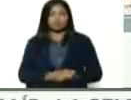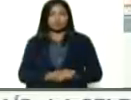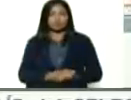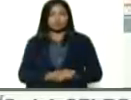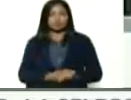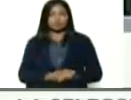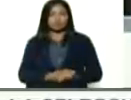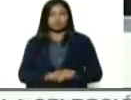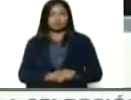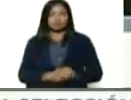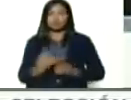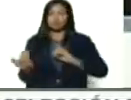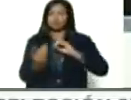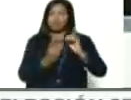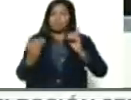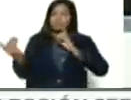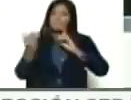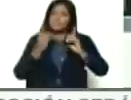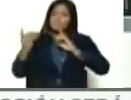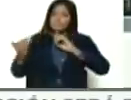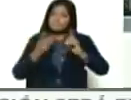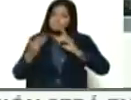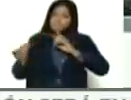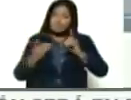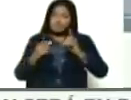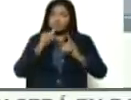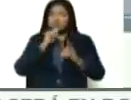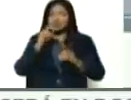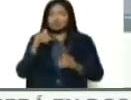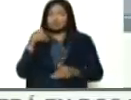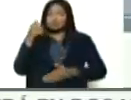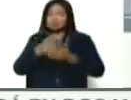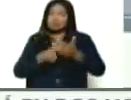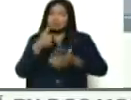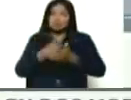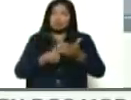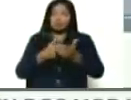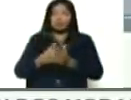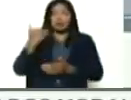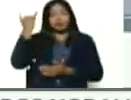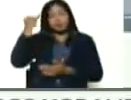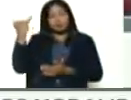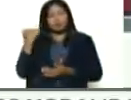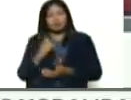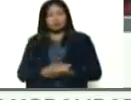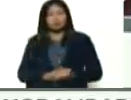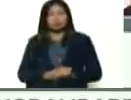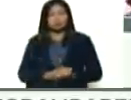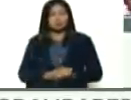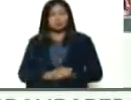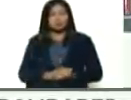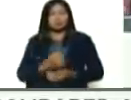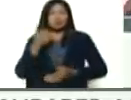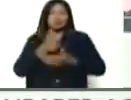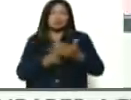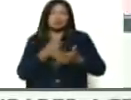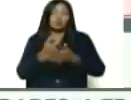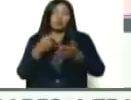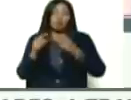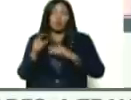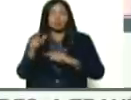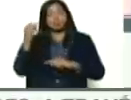se debatió hubo quienes insistieron en una idea hubo quienes insistieron en otra